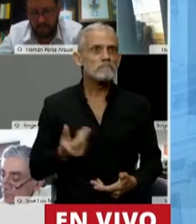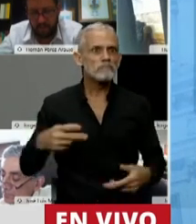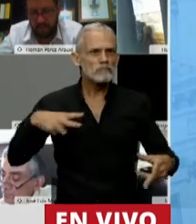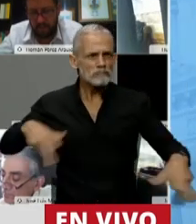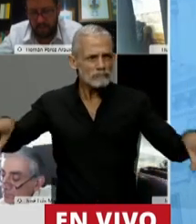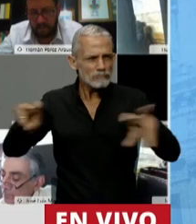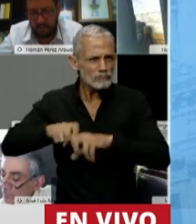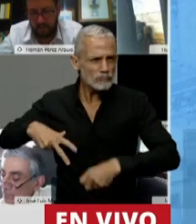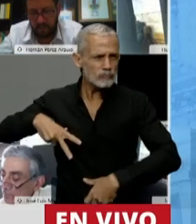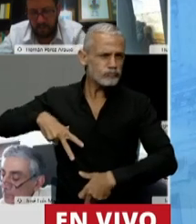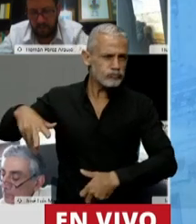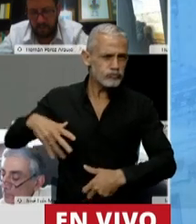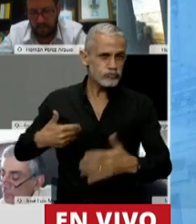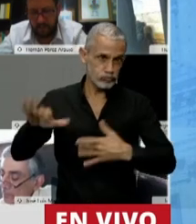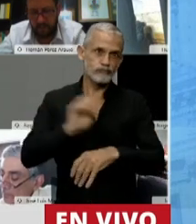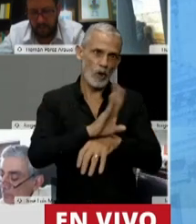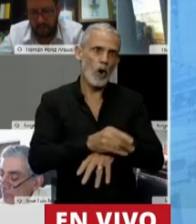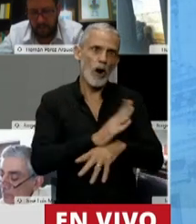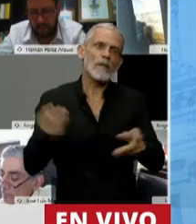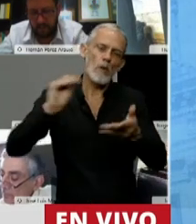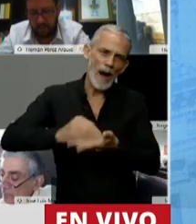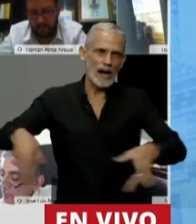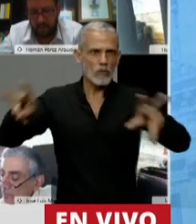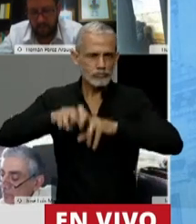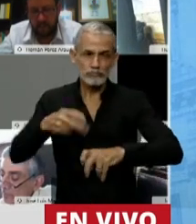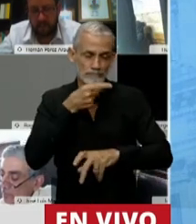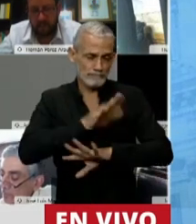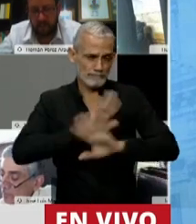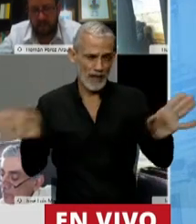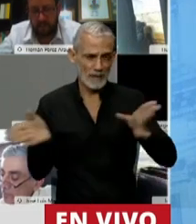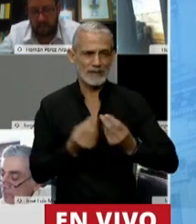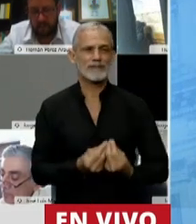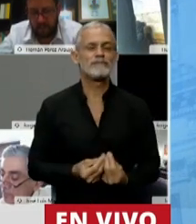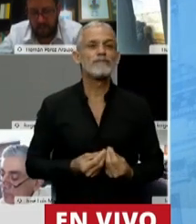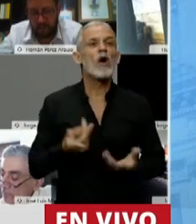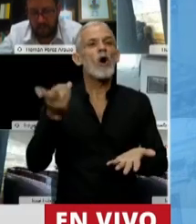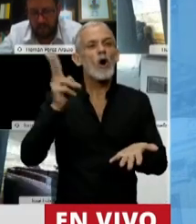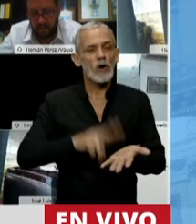enriquecido enormemente en esta pandemia así que nada más señor presidente